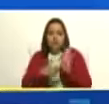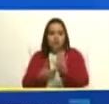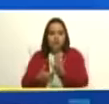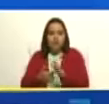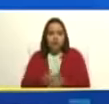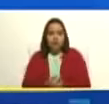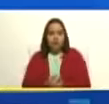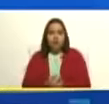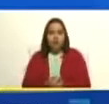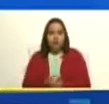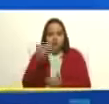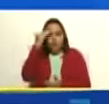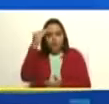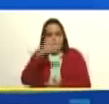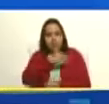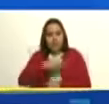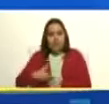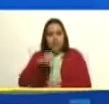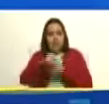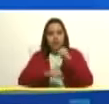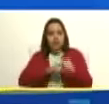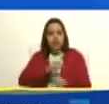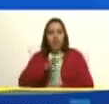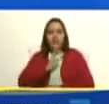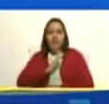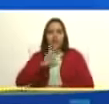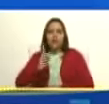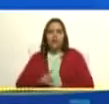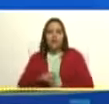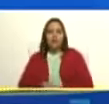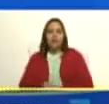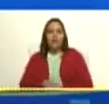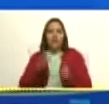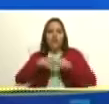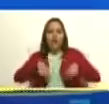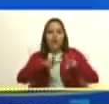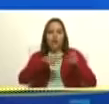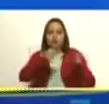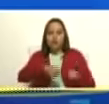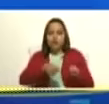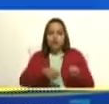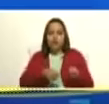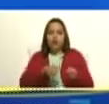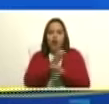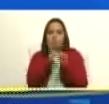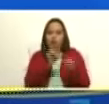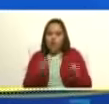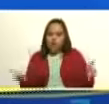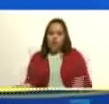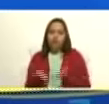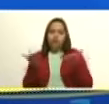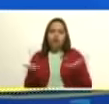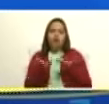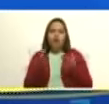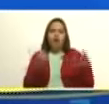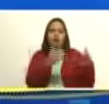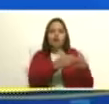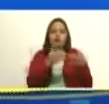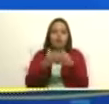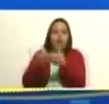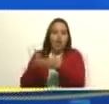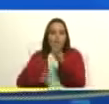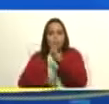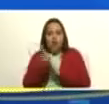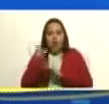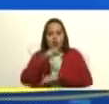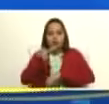de la Asociación Bancaria que nos acompaña. Está el mercado de valores como palancas de impulso para los sectores productivos